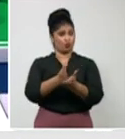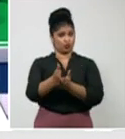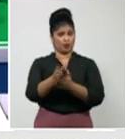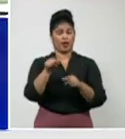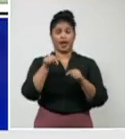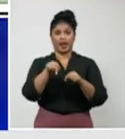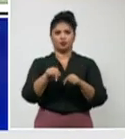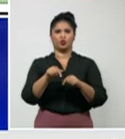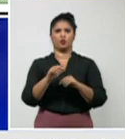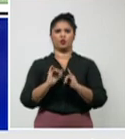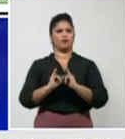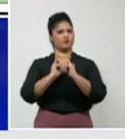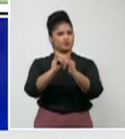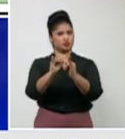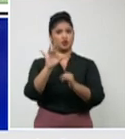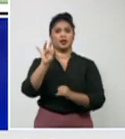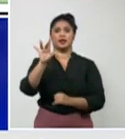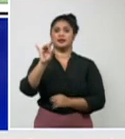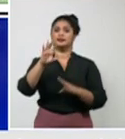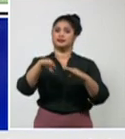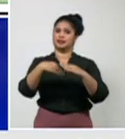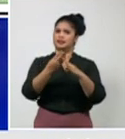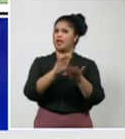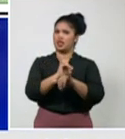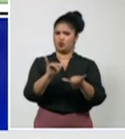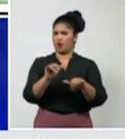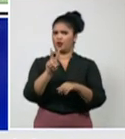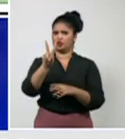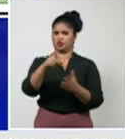días. Estamos hablando de una tasa de